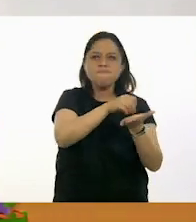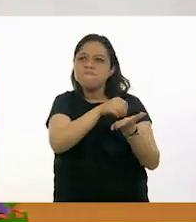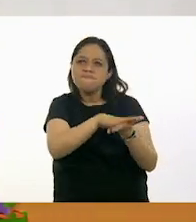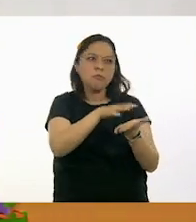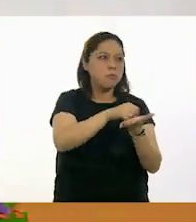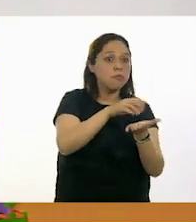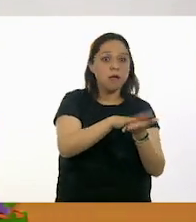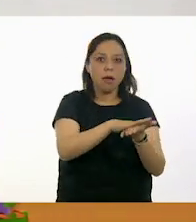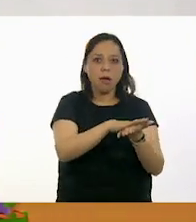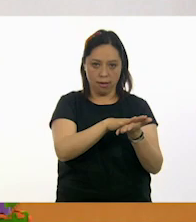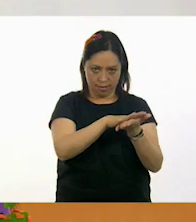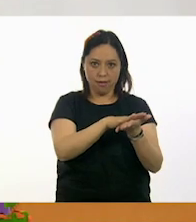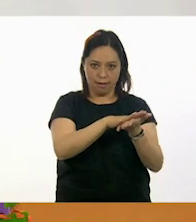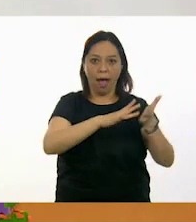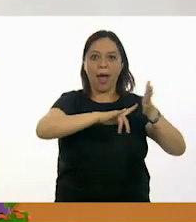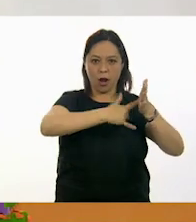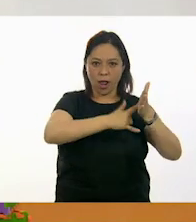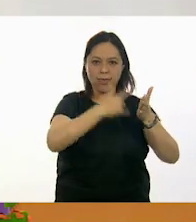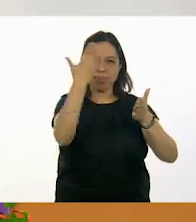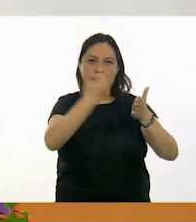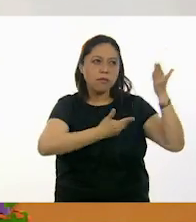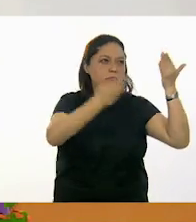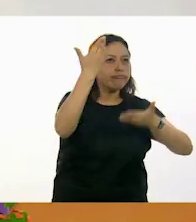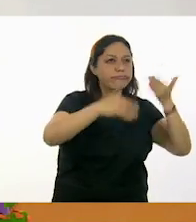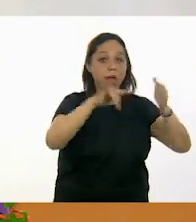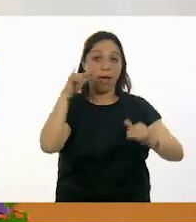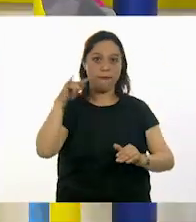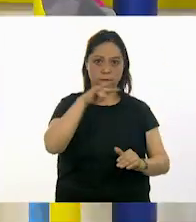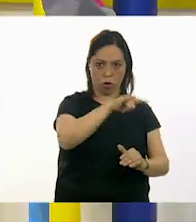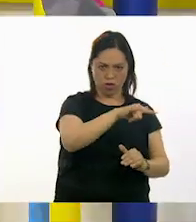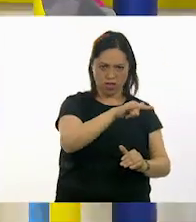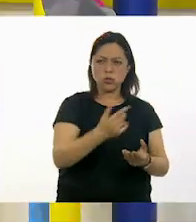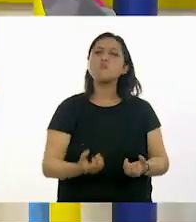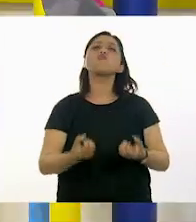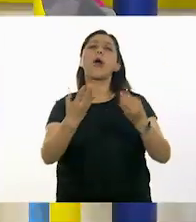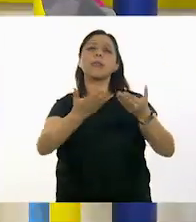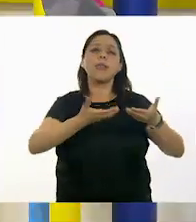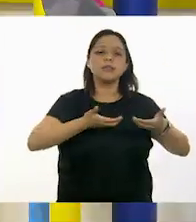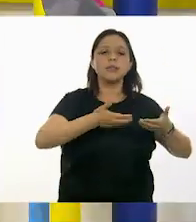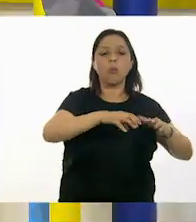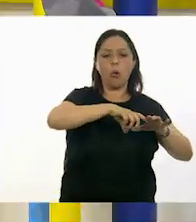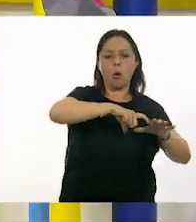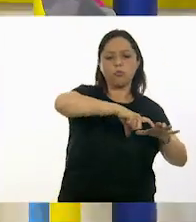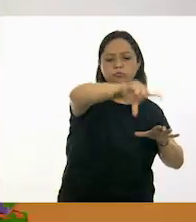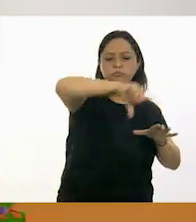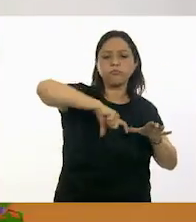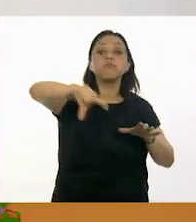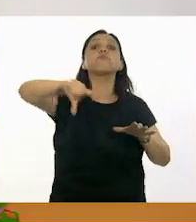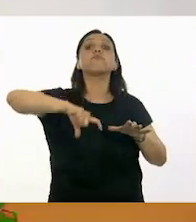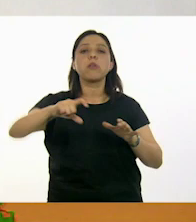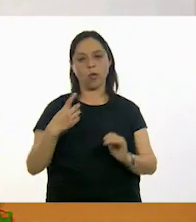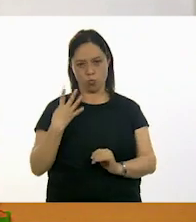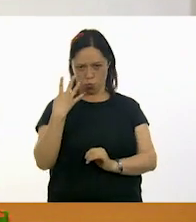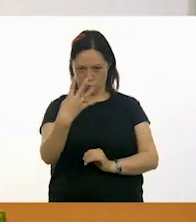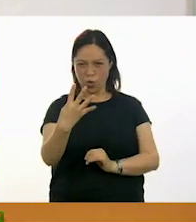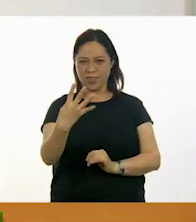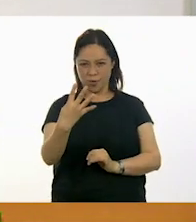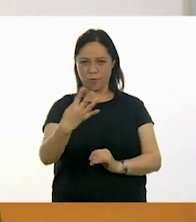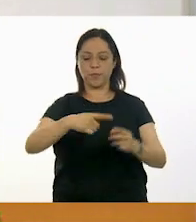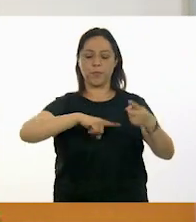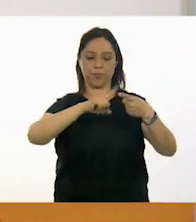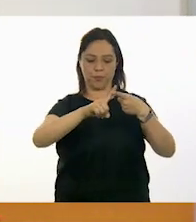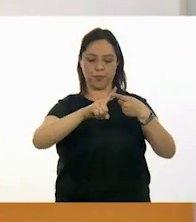10 horas tantos aviones por pistas. ¿Cuántas pistas eran? Cuatro pistas. Entonces sabemos que era por